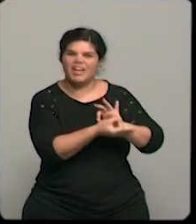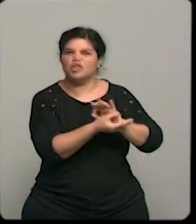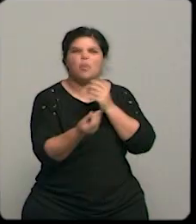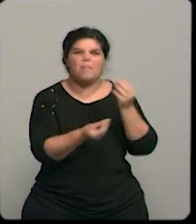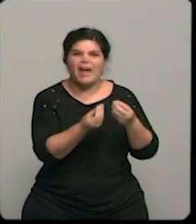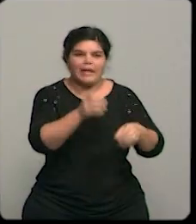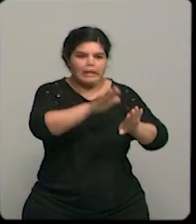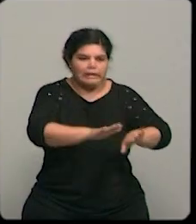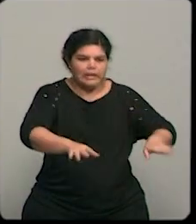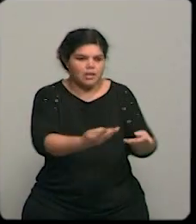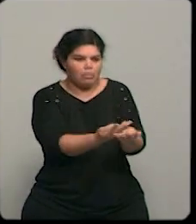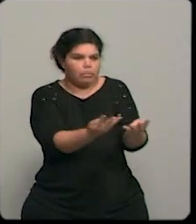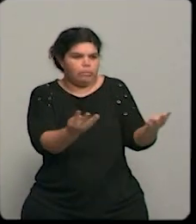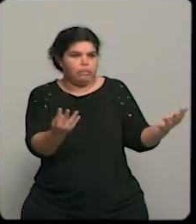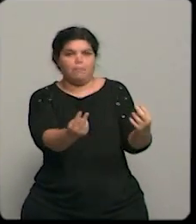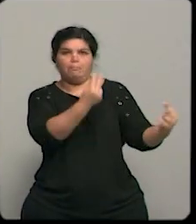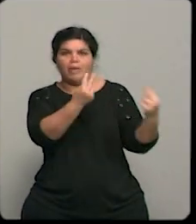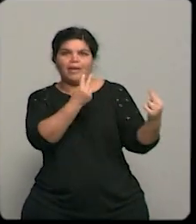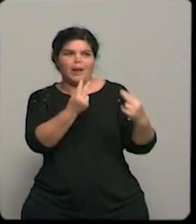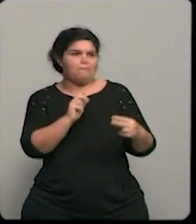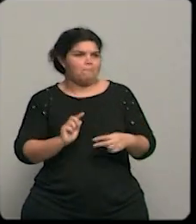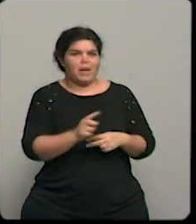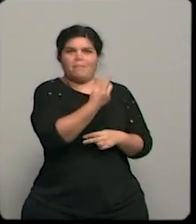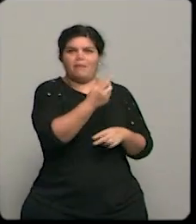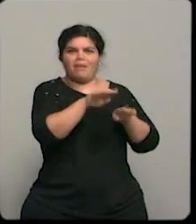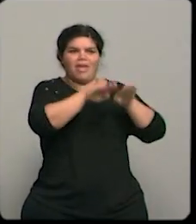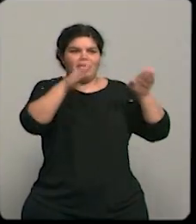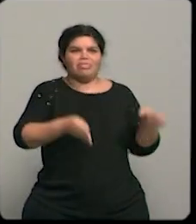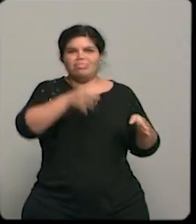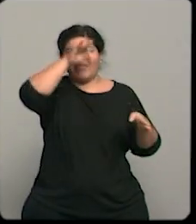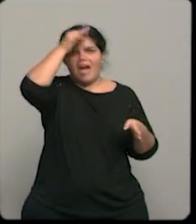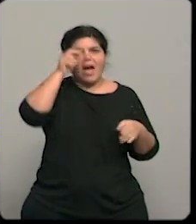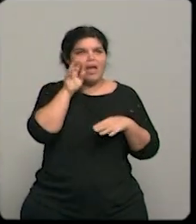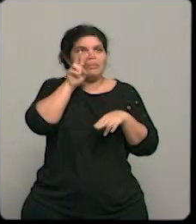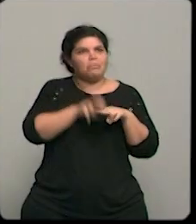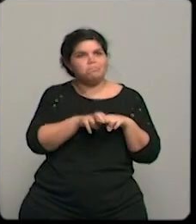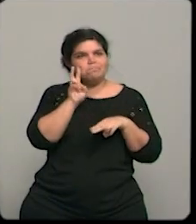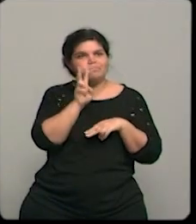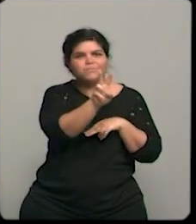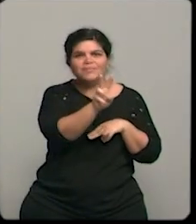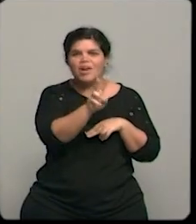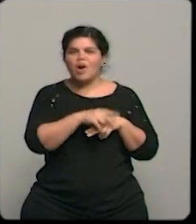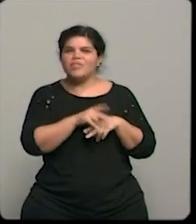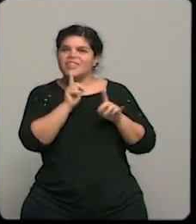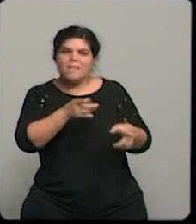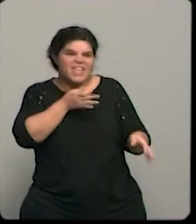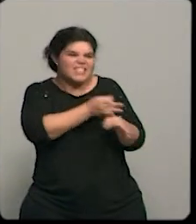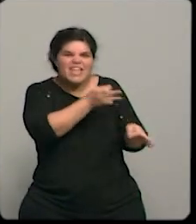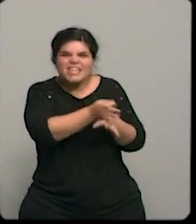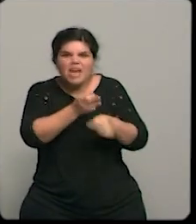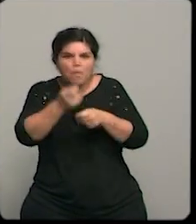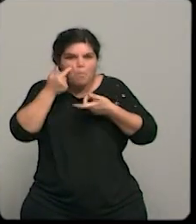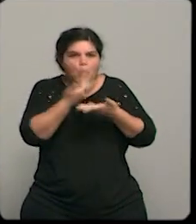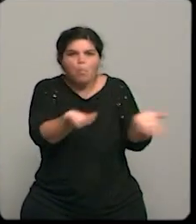vienen, que es la primera vez que a lo mejor visitan un teatro, que ven una agrupación de estas características. Y la sociedad mendocina que está esperando los conciertos,